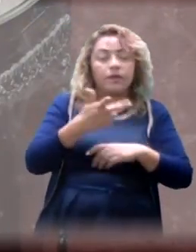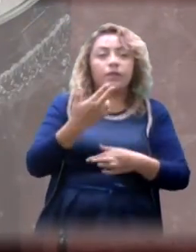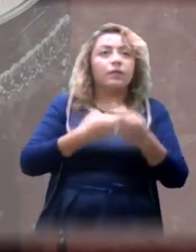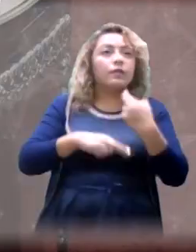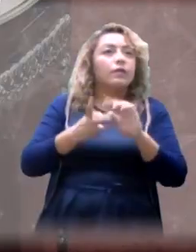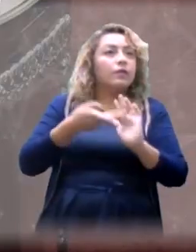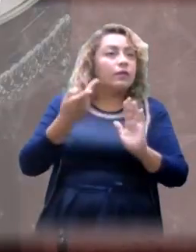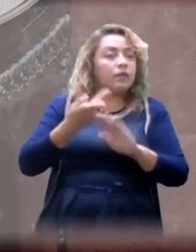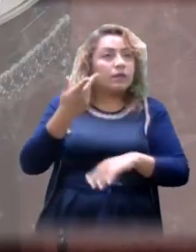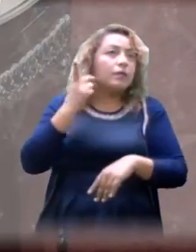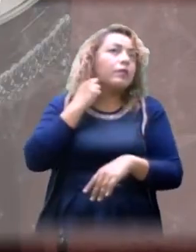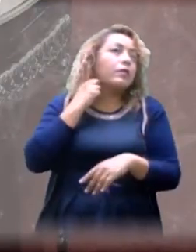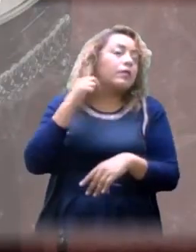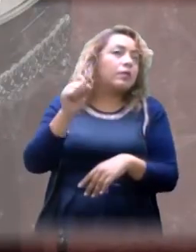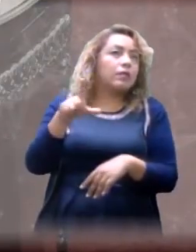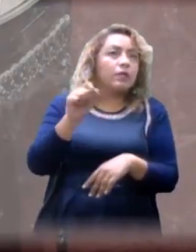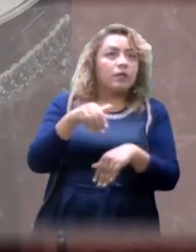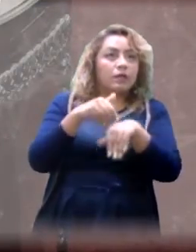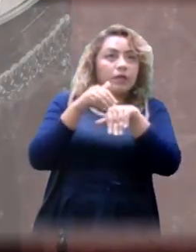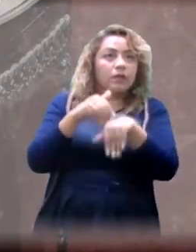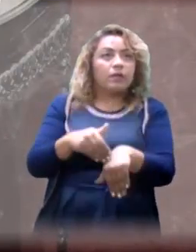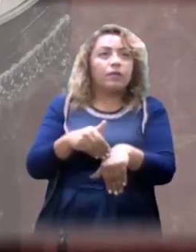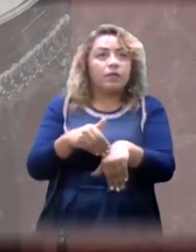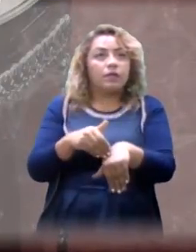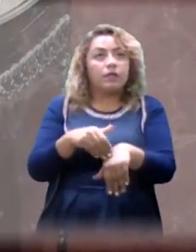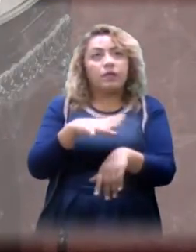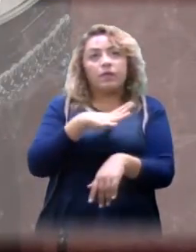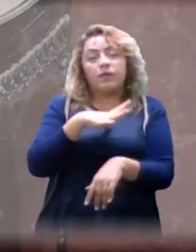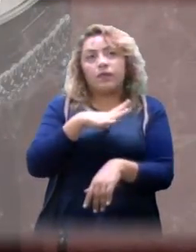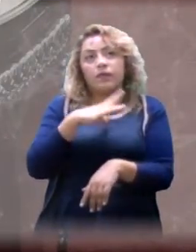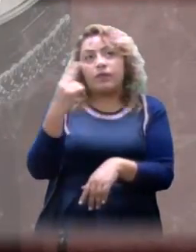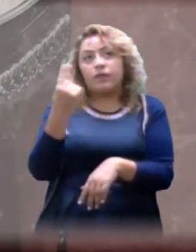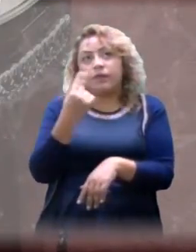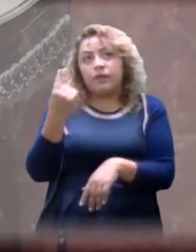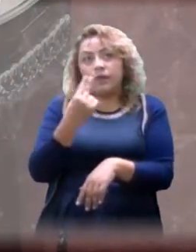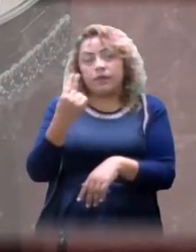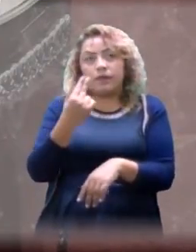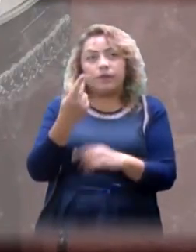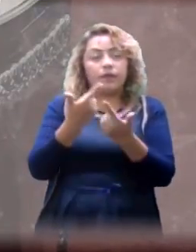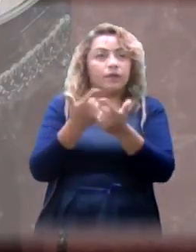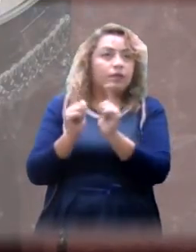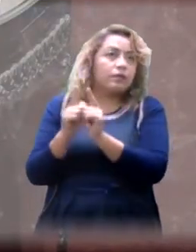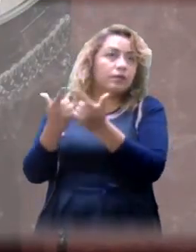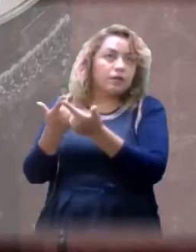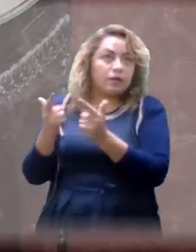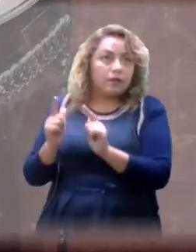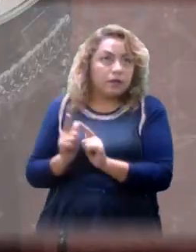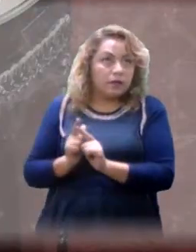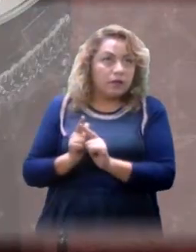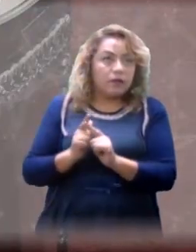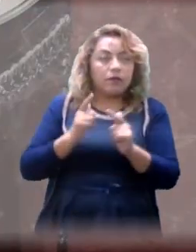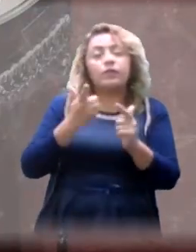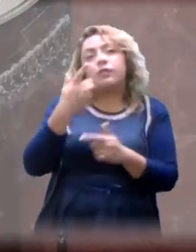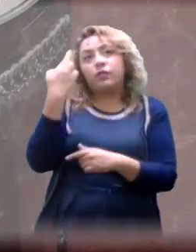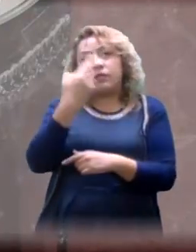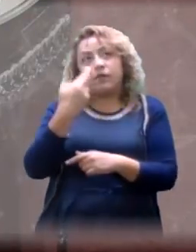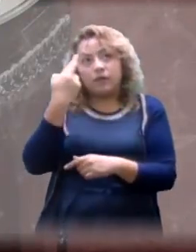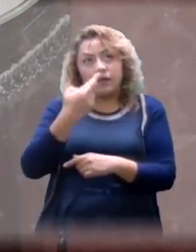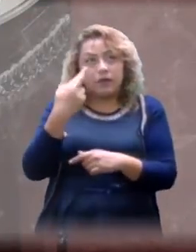legislativas y en razón de que se hace necesario actualizar las primeras comisiones permanentes de estudio y